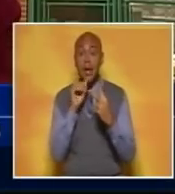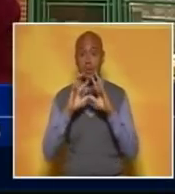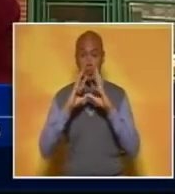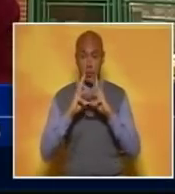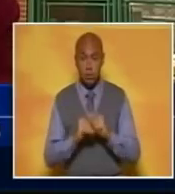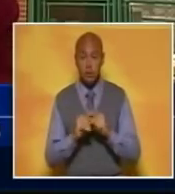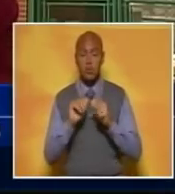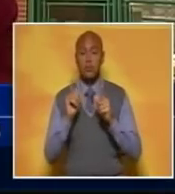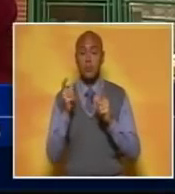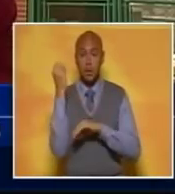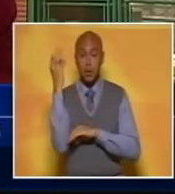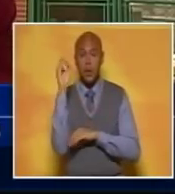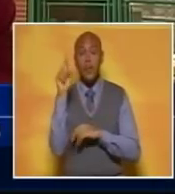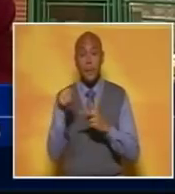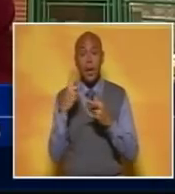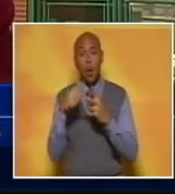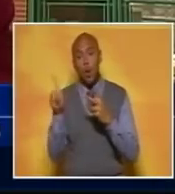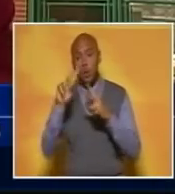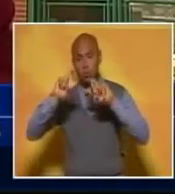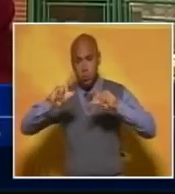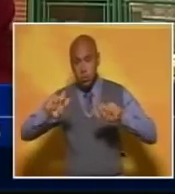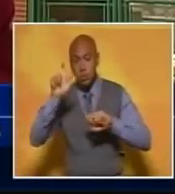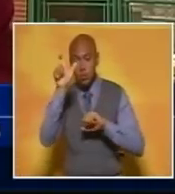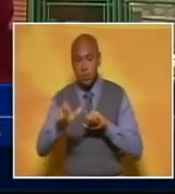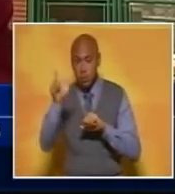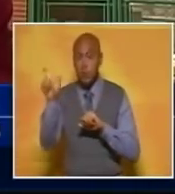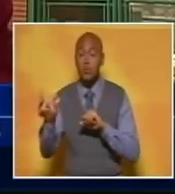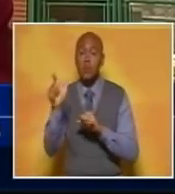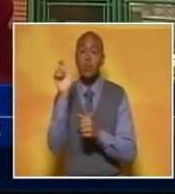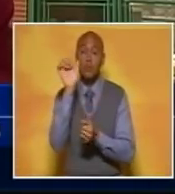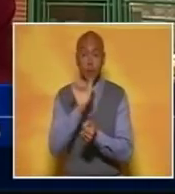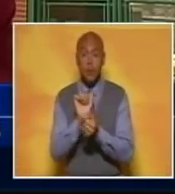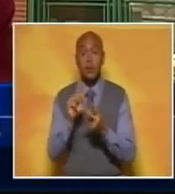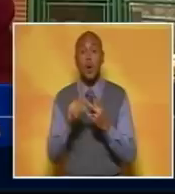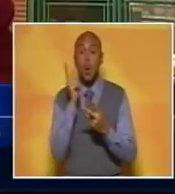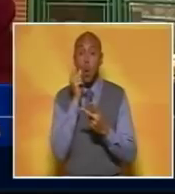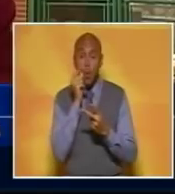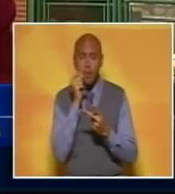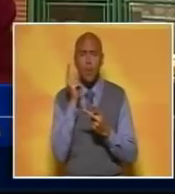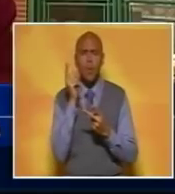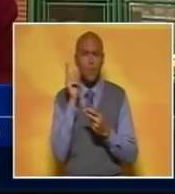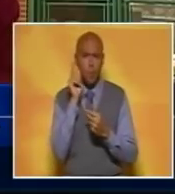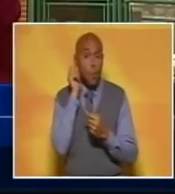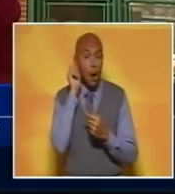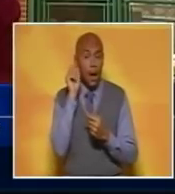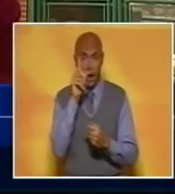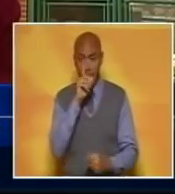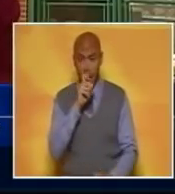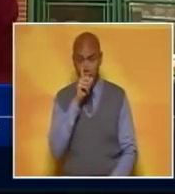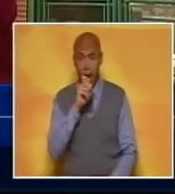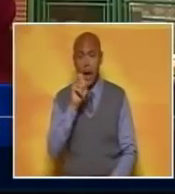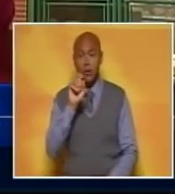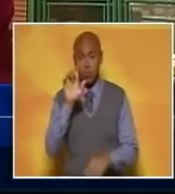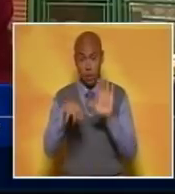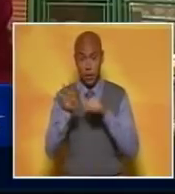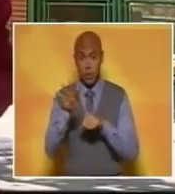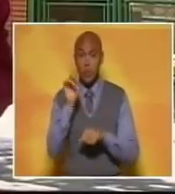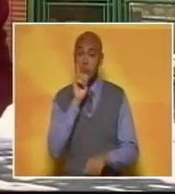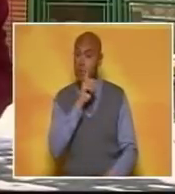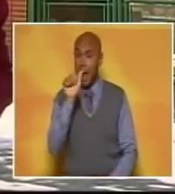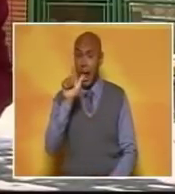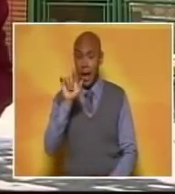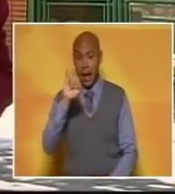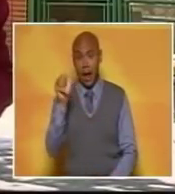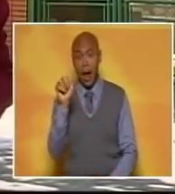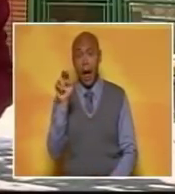están buscando a otros implicados en este hecho. Según información oficial, Andrea Alejandra Calderón Rodríguez, de 14 años, acudió al Parque Francisco